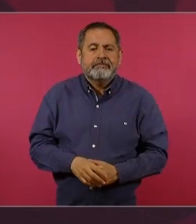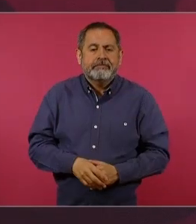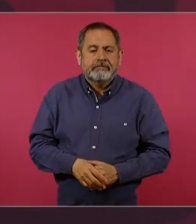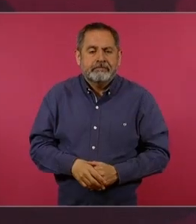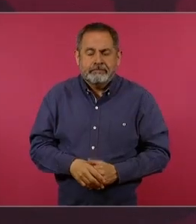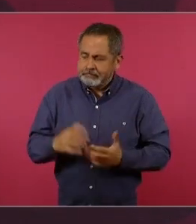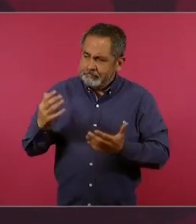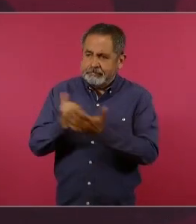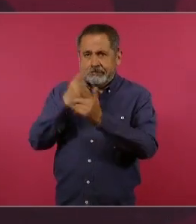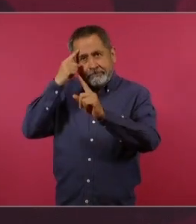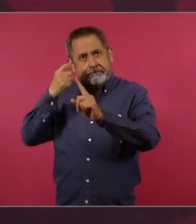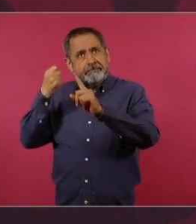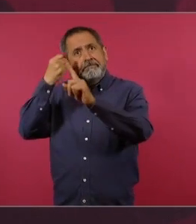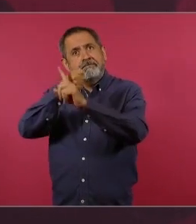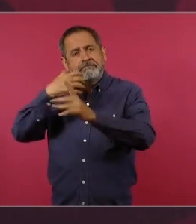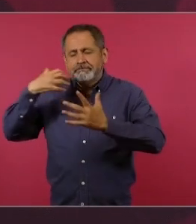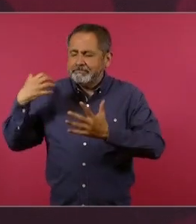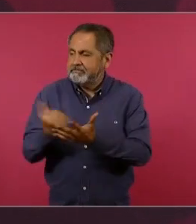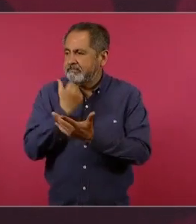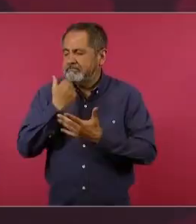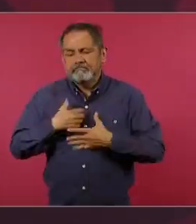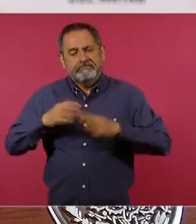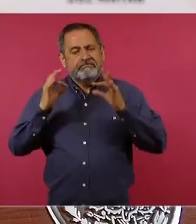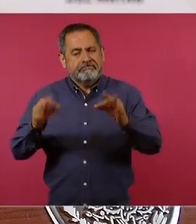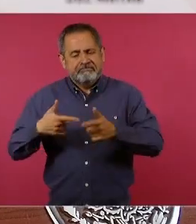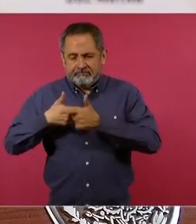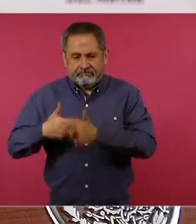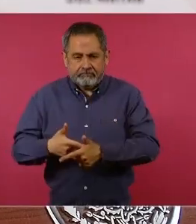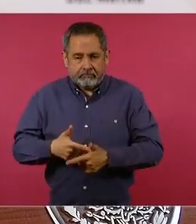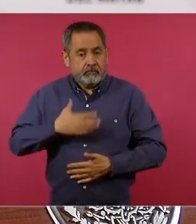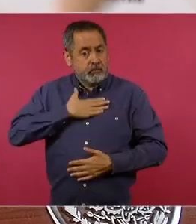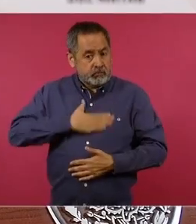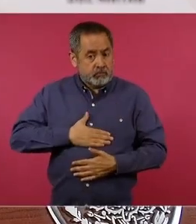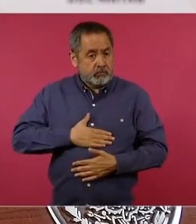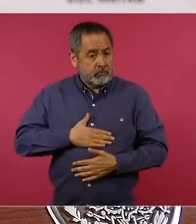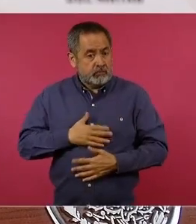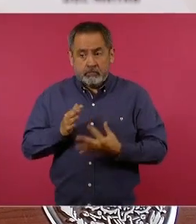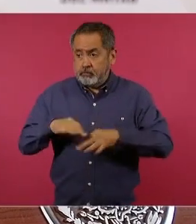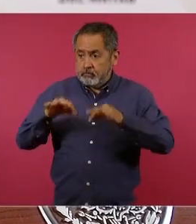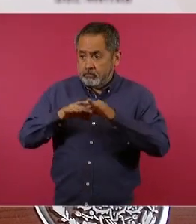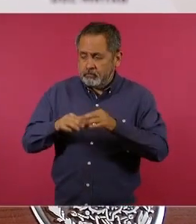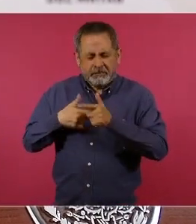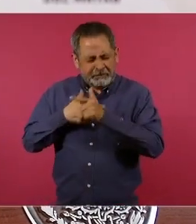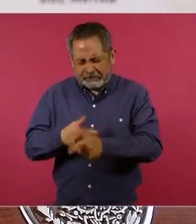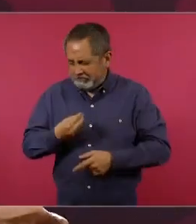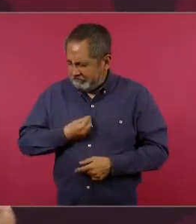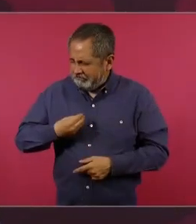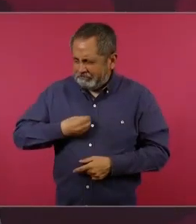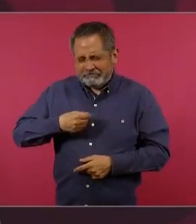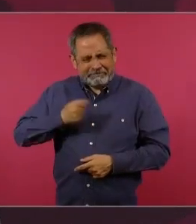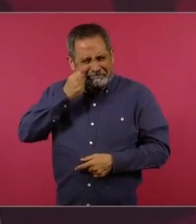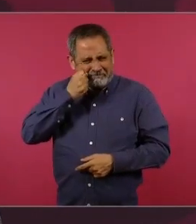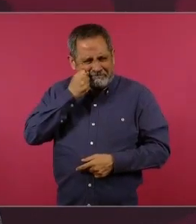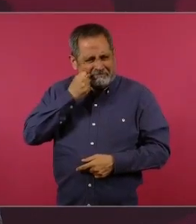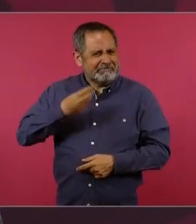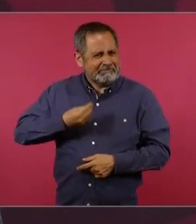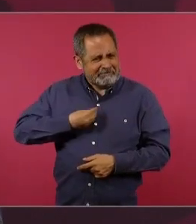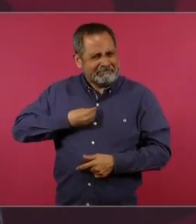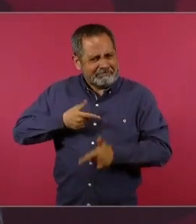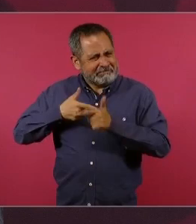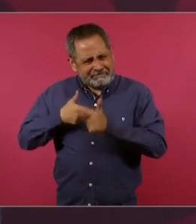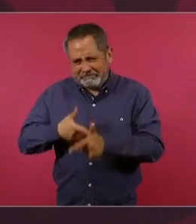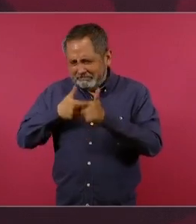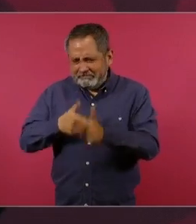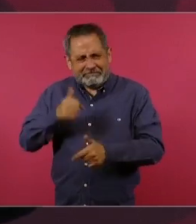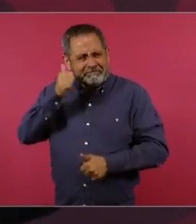el triunfo de la causa. Si es justa, si es noble, eso es lo que nos hace caminar y levantarnos